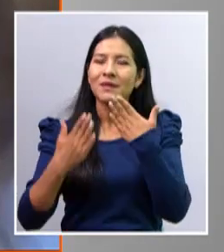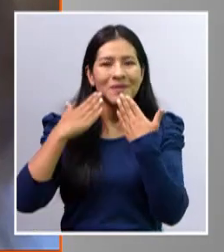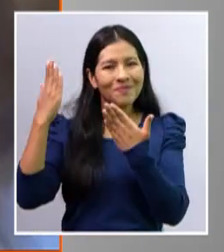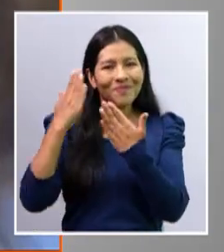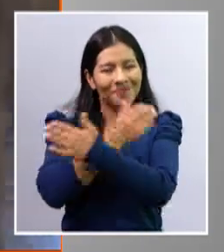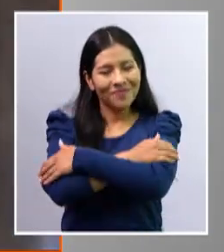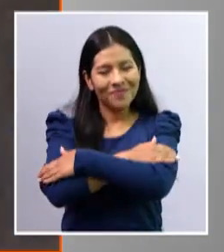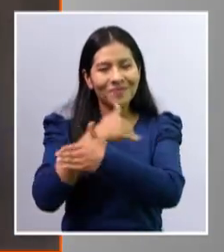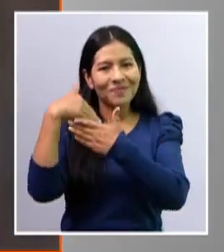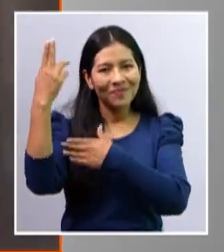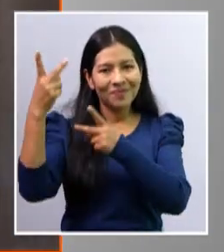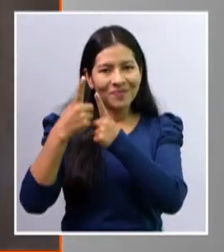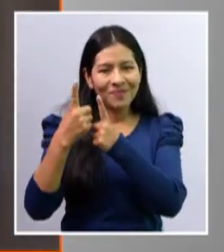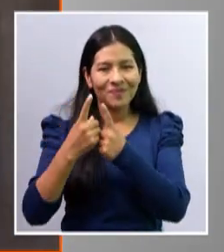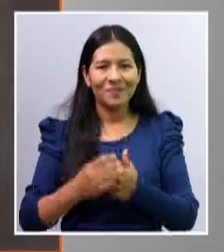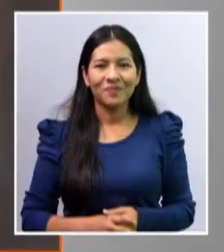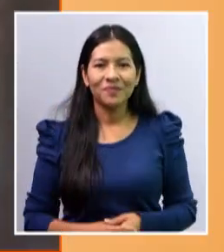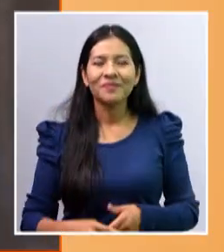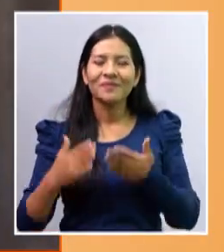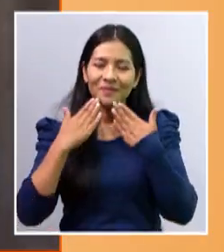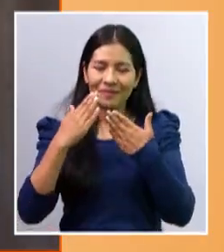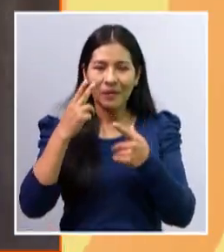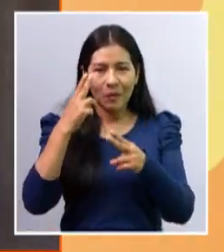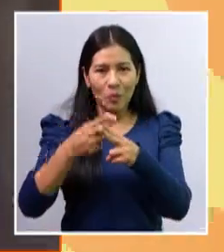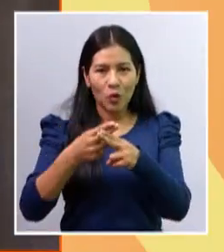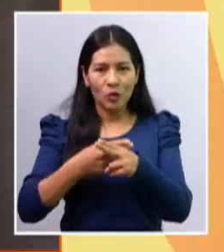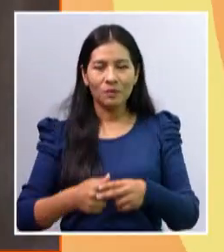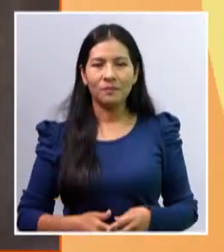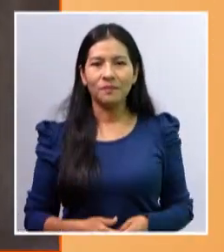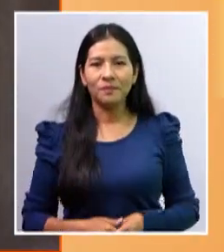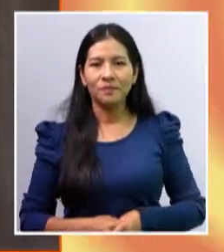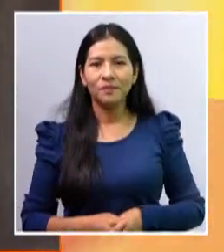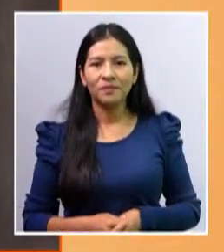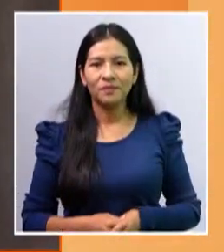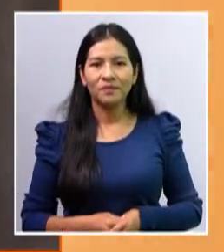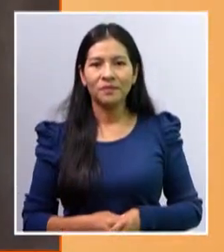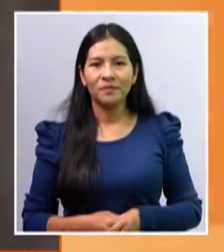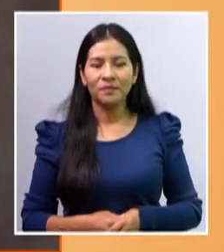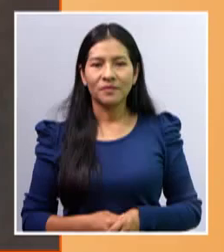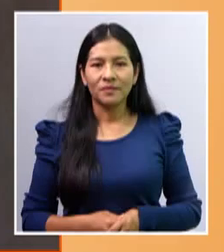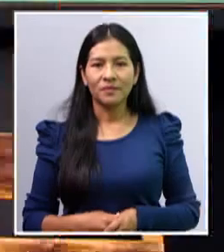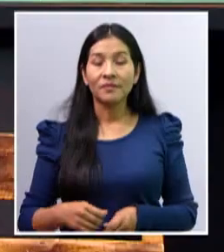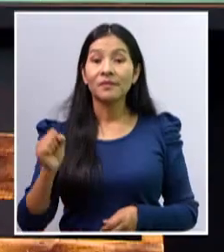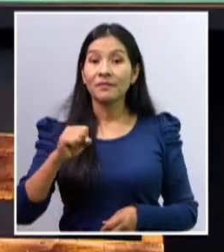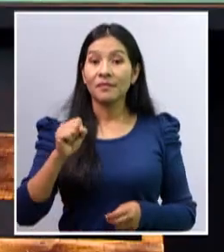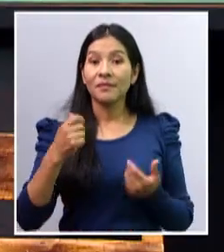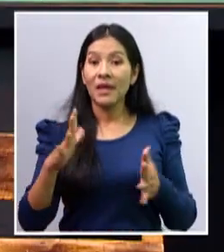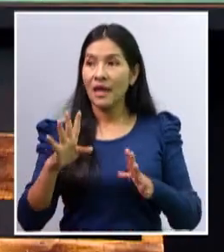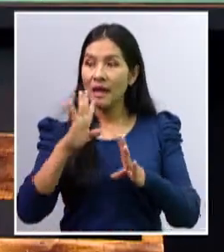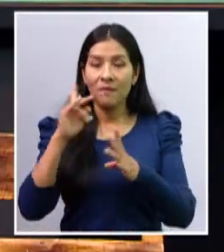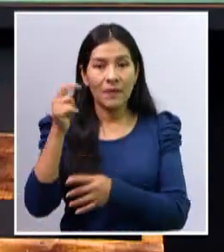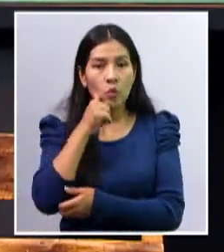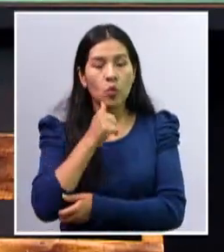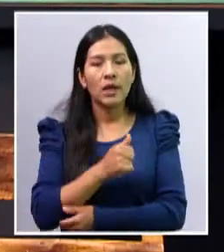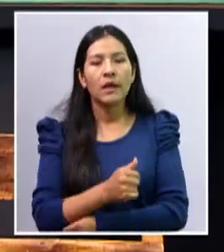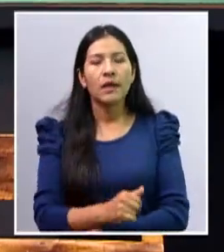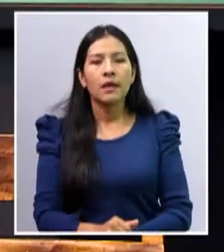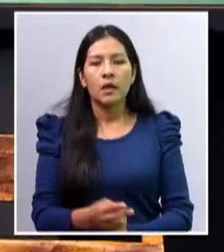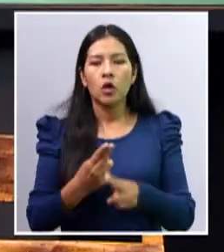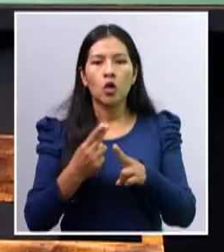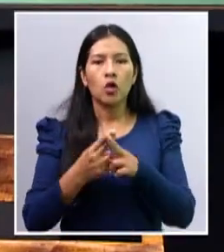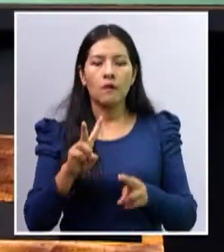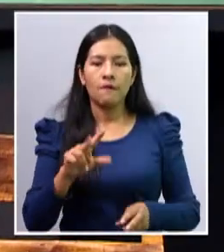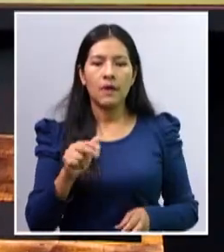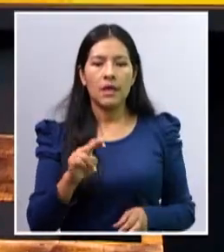vani hasta pronto Gracias hasta pronto justamente estábamos hablando con Vanessa calvimontes que ha tenido una